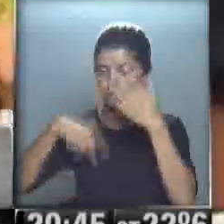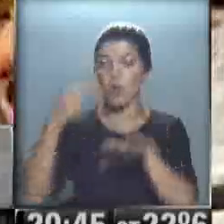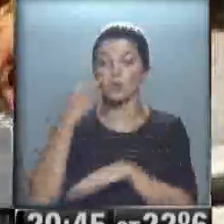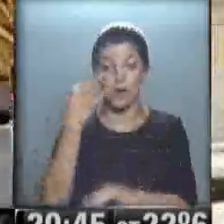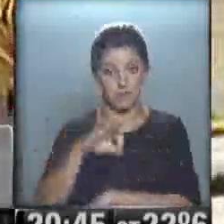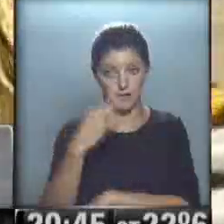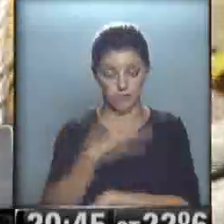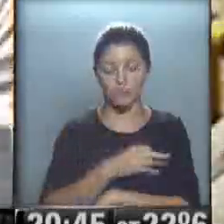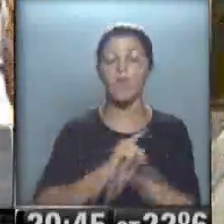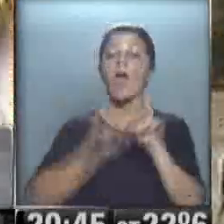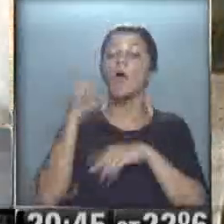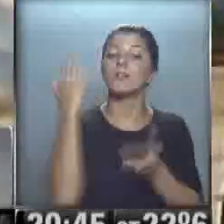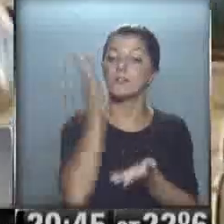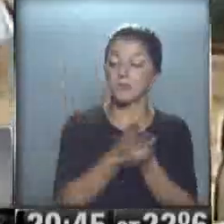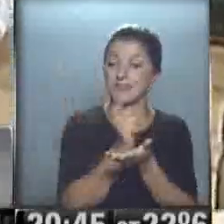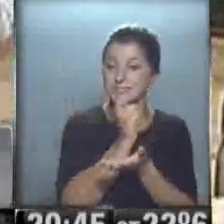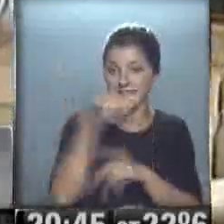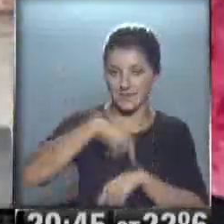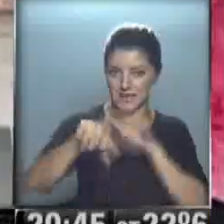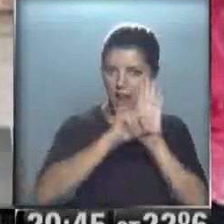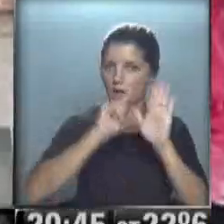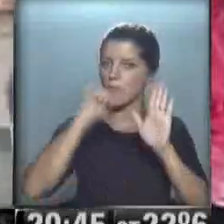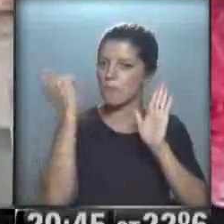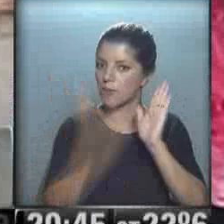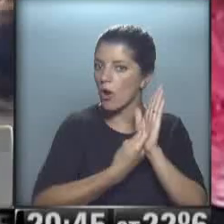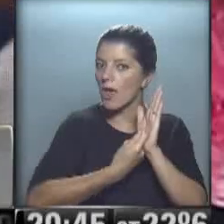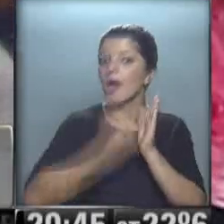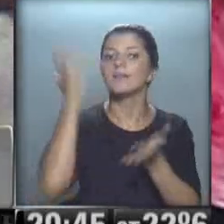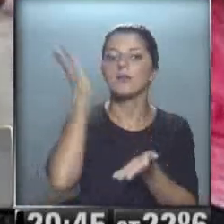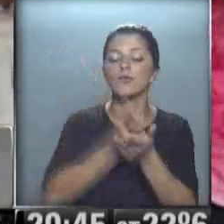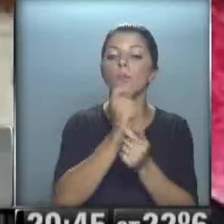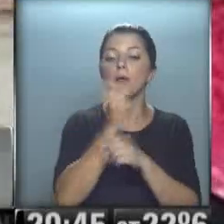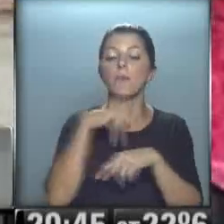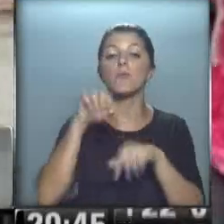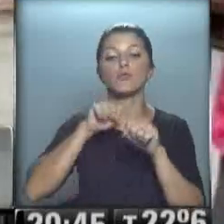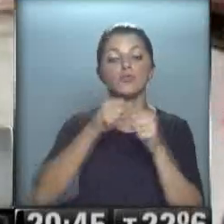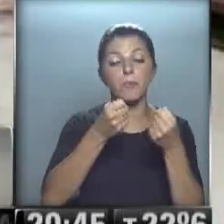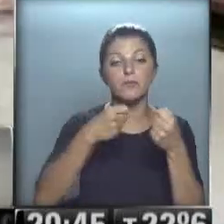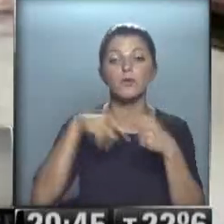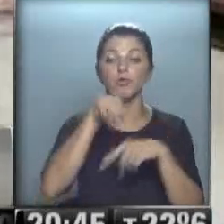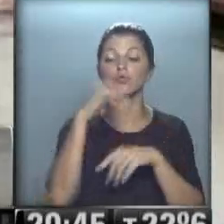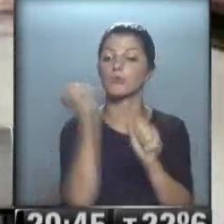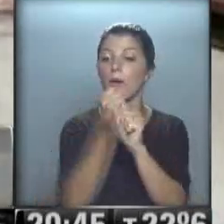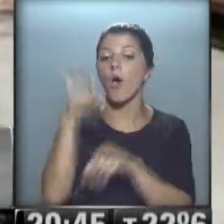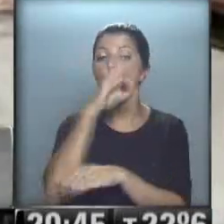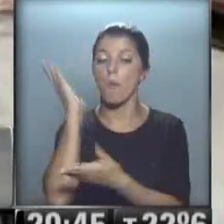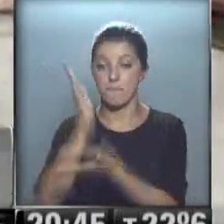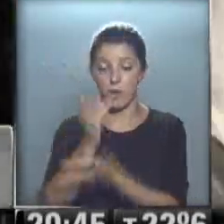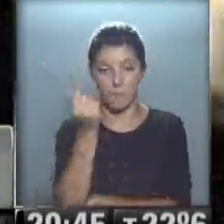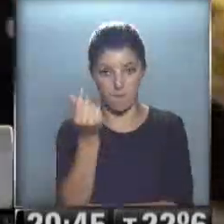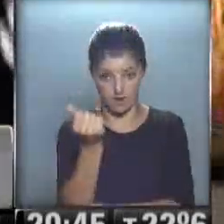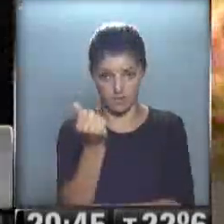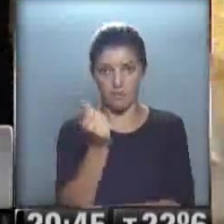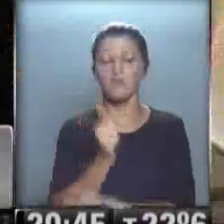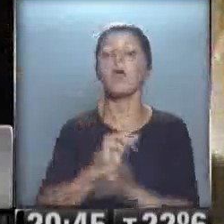las sanciones a quienes no cumplan con la ley, se destacan multas y suspensión de actividad. Serán castigados